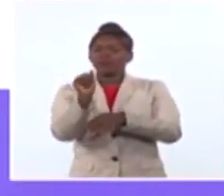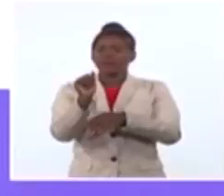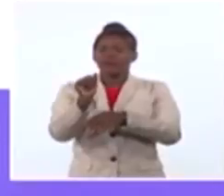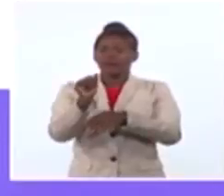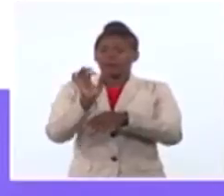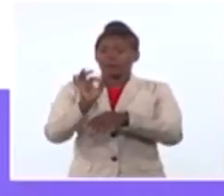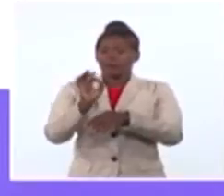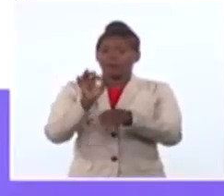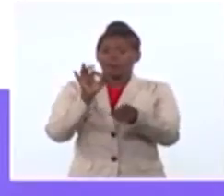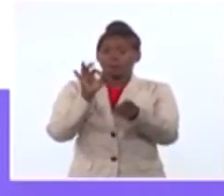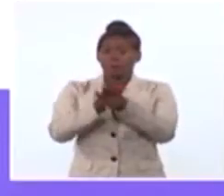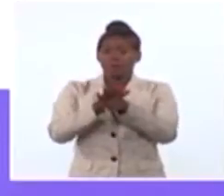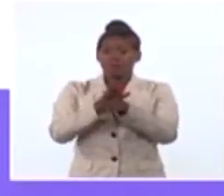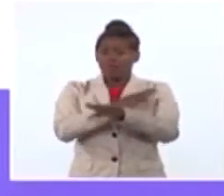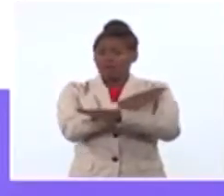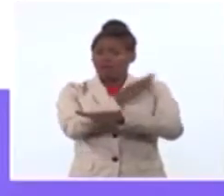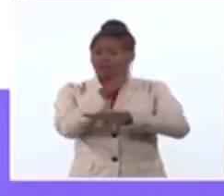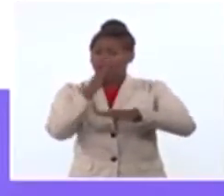mañana.